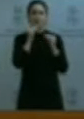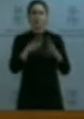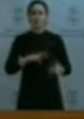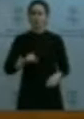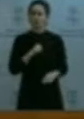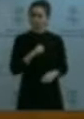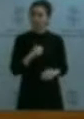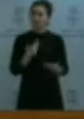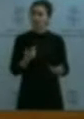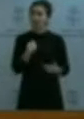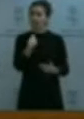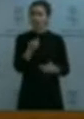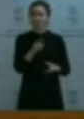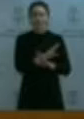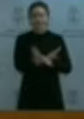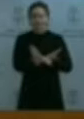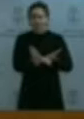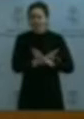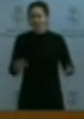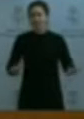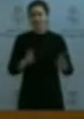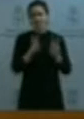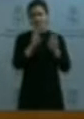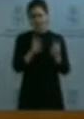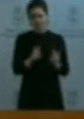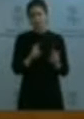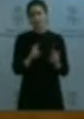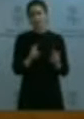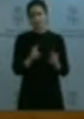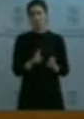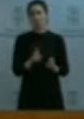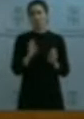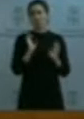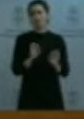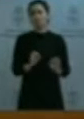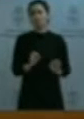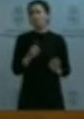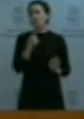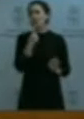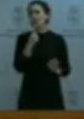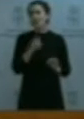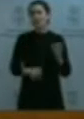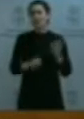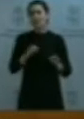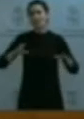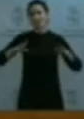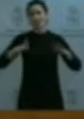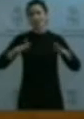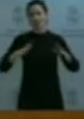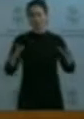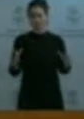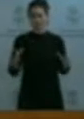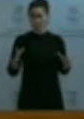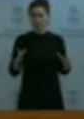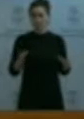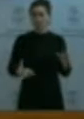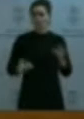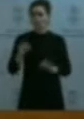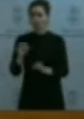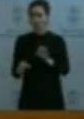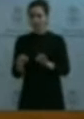Les recuerdo lo que les contestaron cuando les dicen, no, es que la Fiscalía está de vacaciones y el juzgado, ¿está de vacaciones el juzgado?, nos decía. Digo,